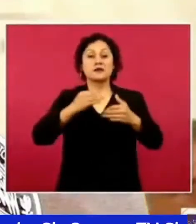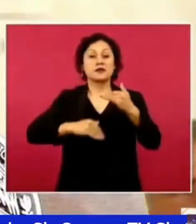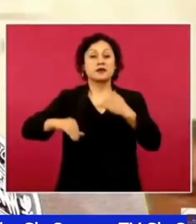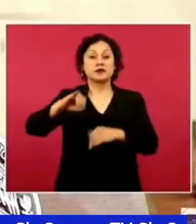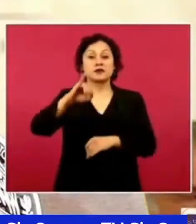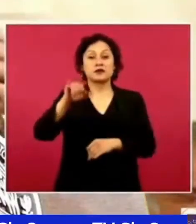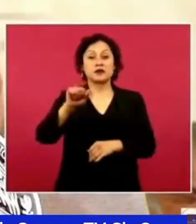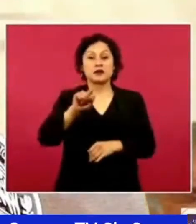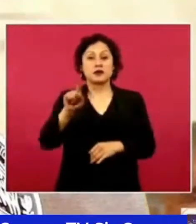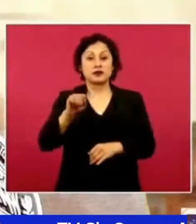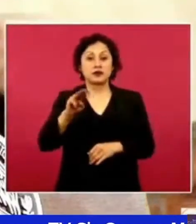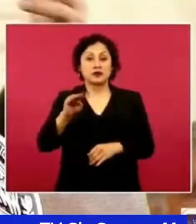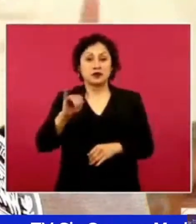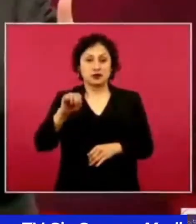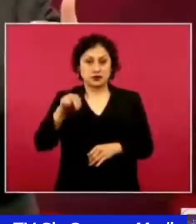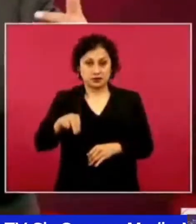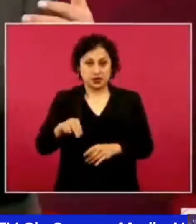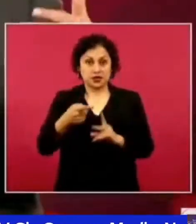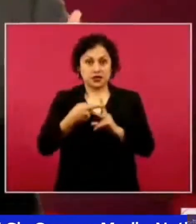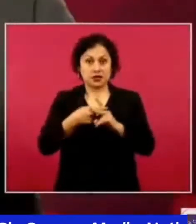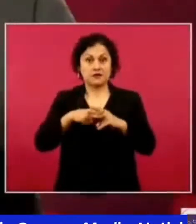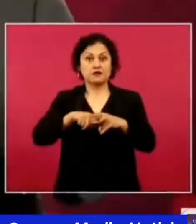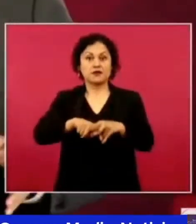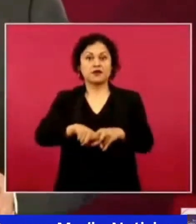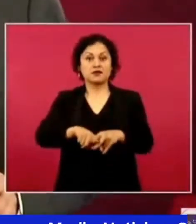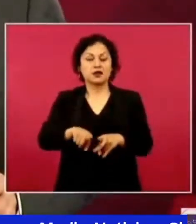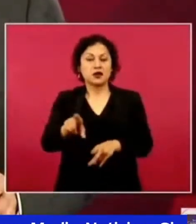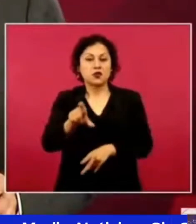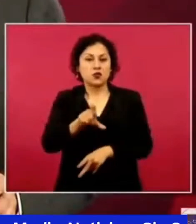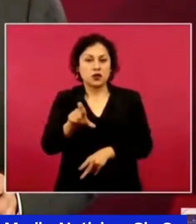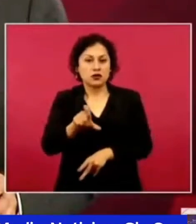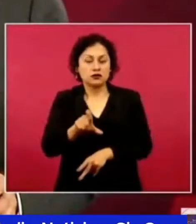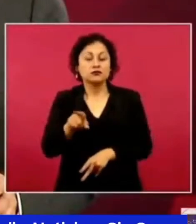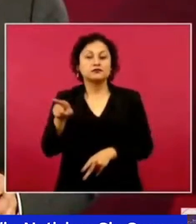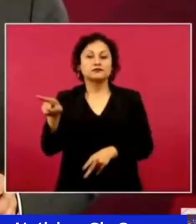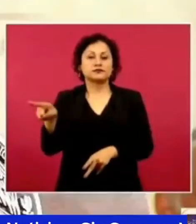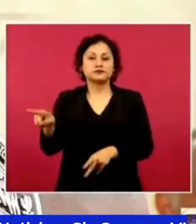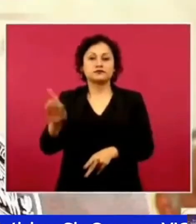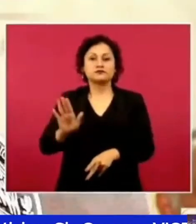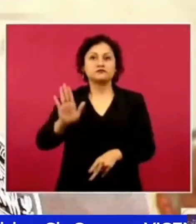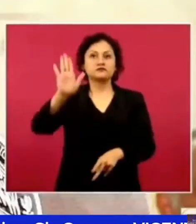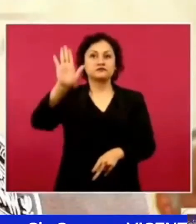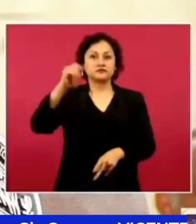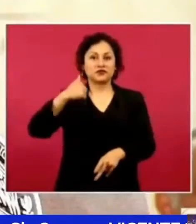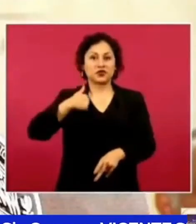Yasmín? Cuando ella aspira a ser presidenta de la Corte.